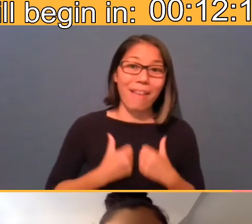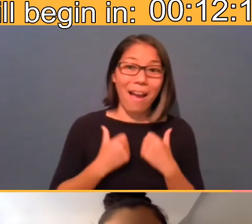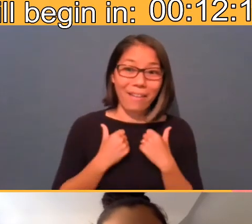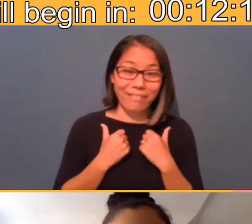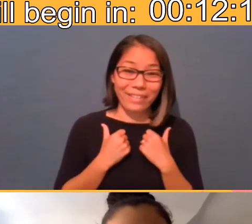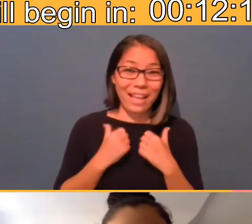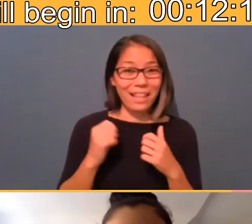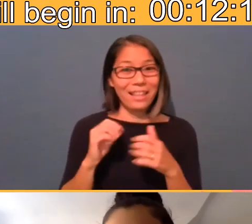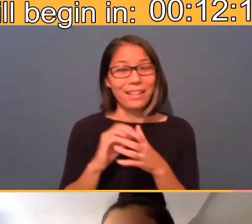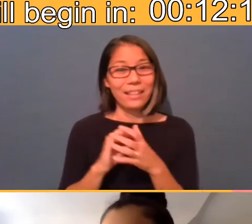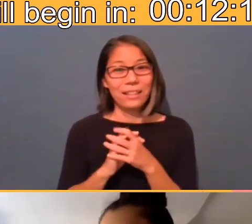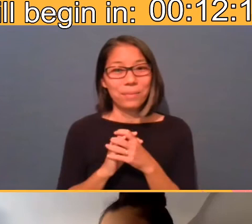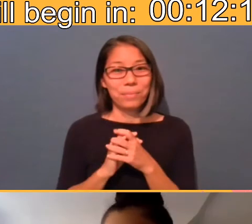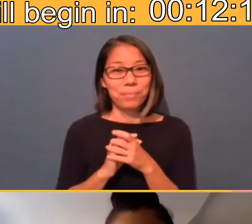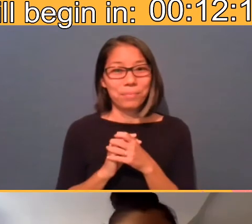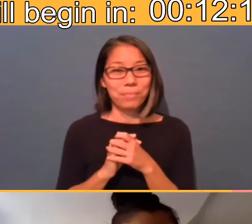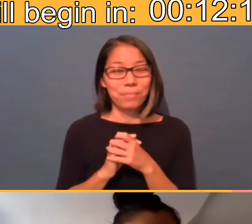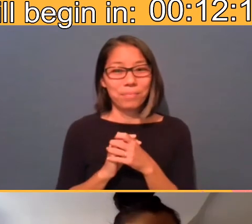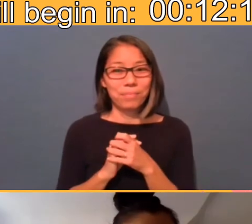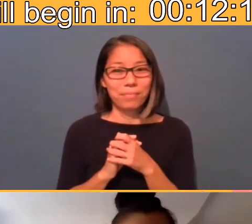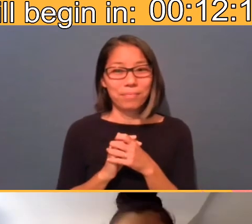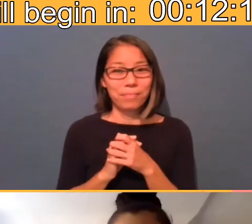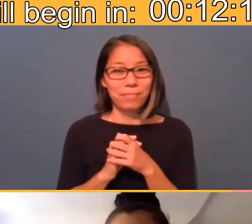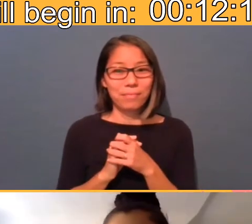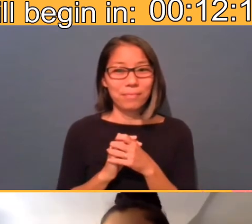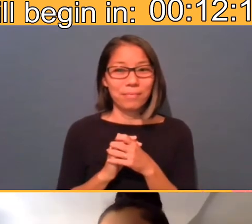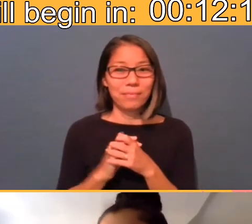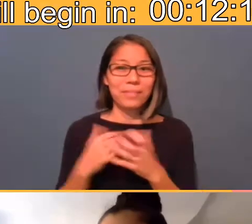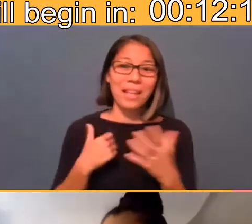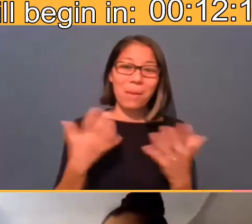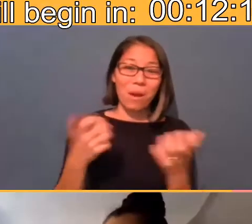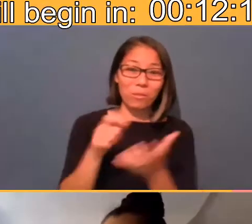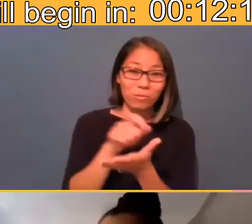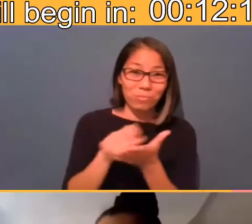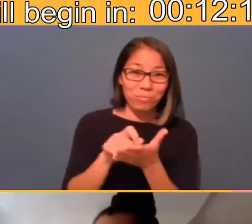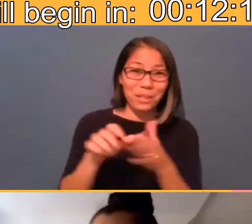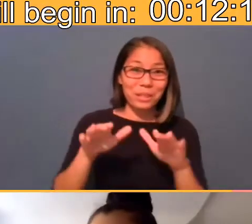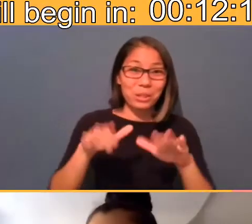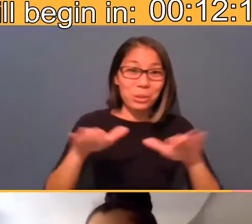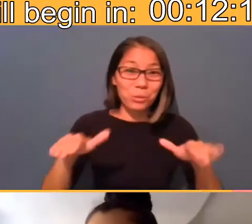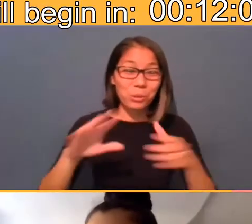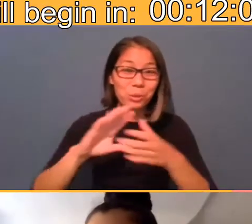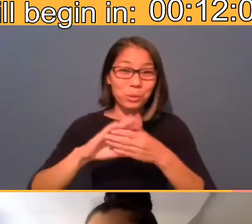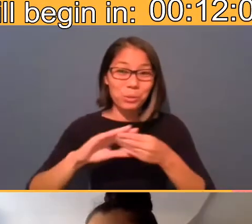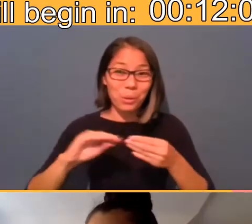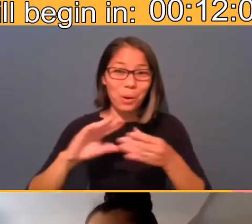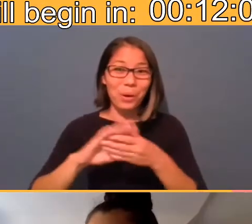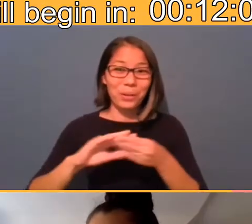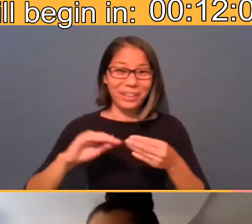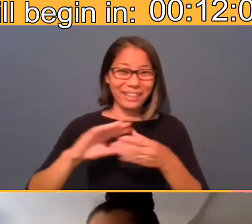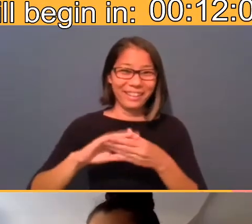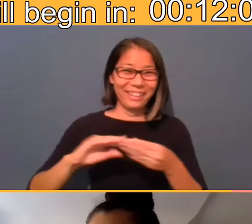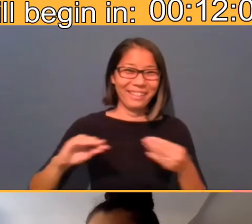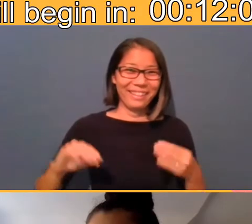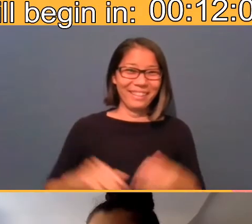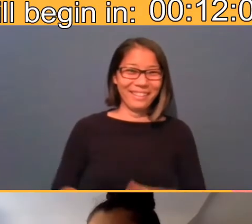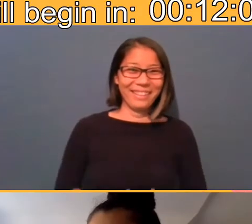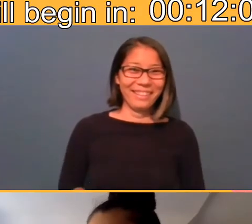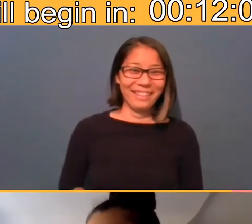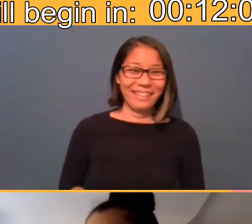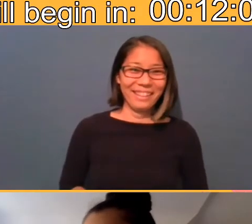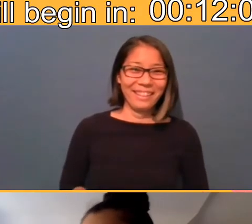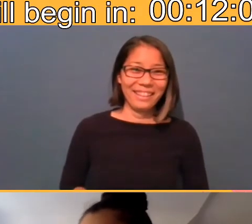nuestra habilidad de crear algo aunque no hay nada, o de crear algo cuando nuestra comunidad está abajo de